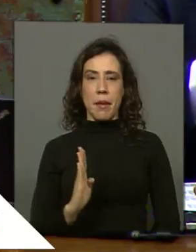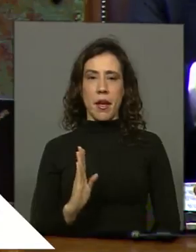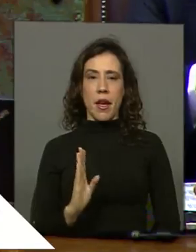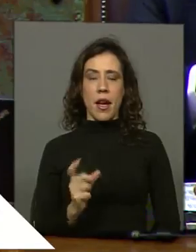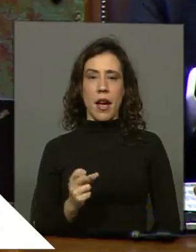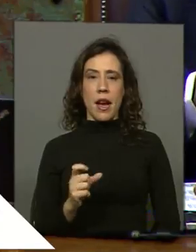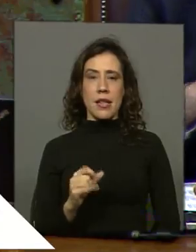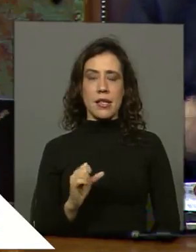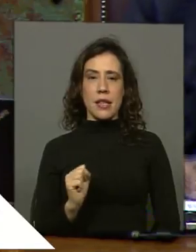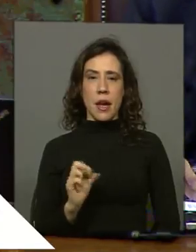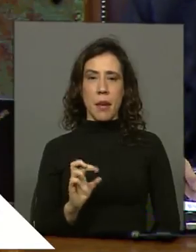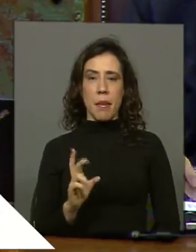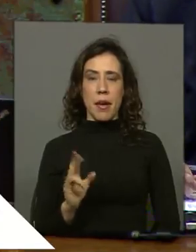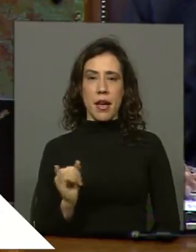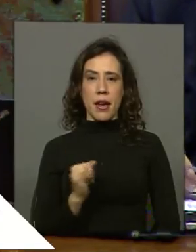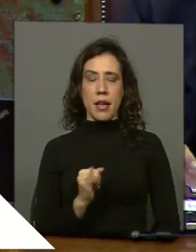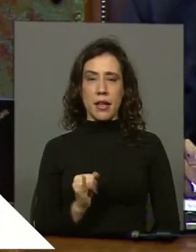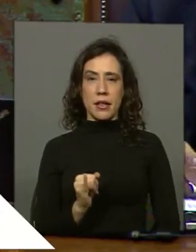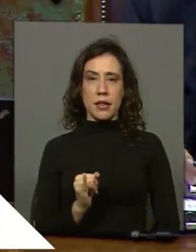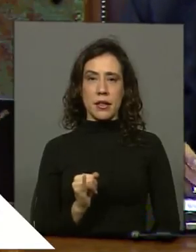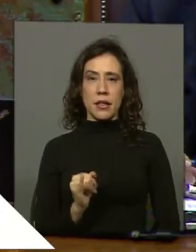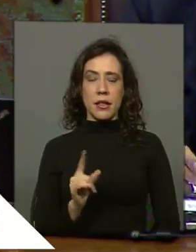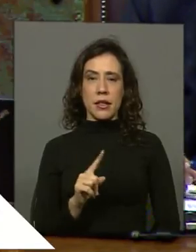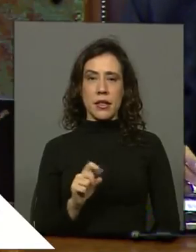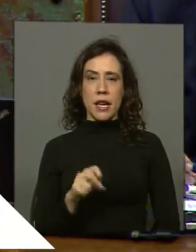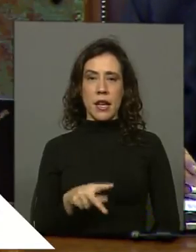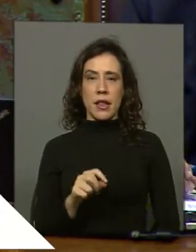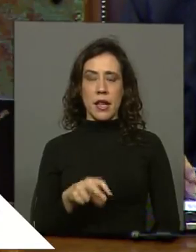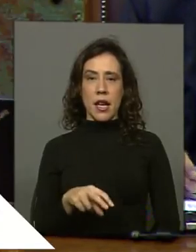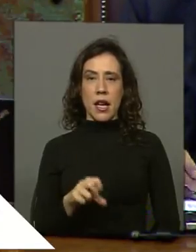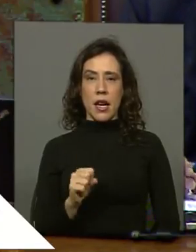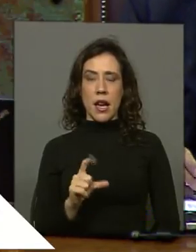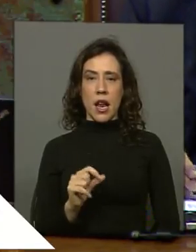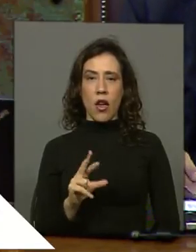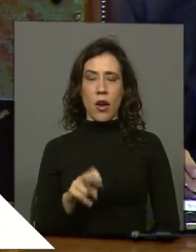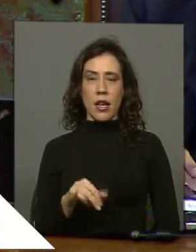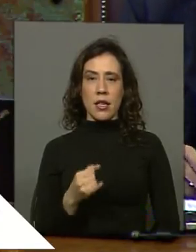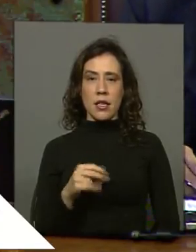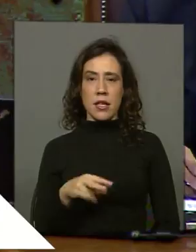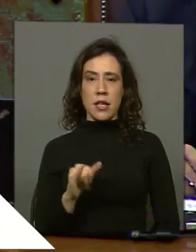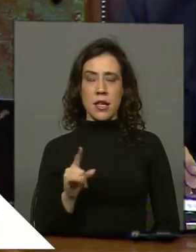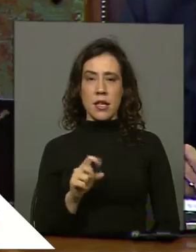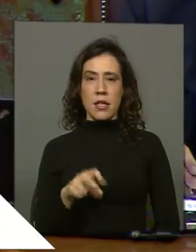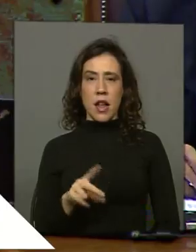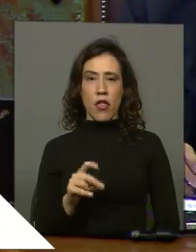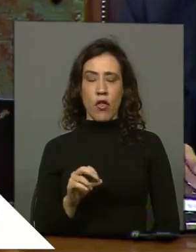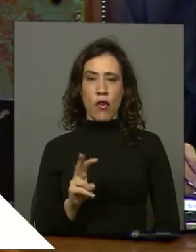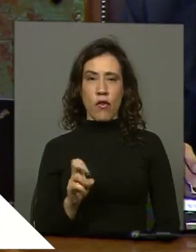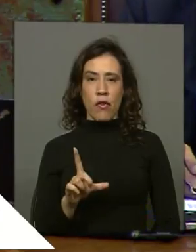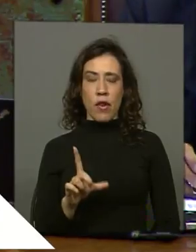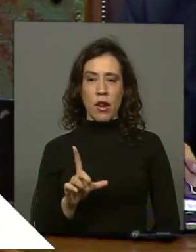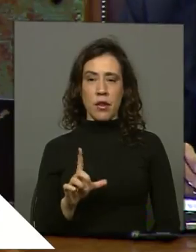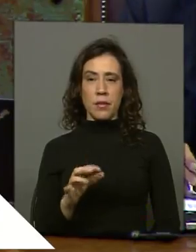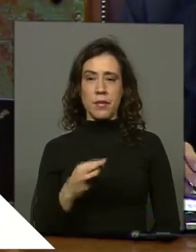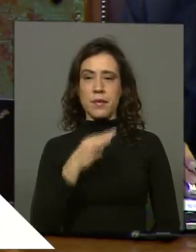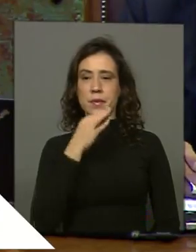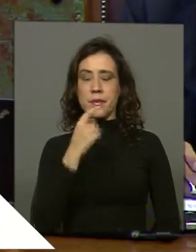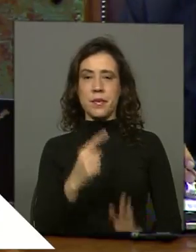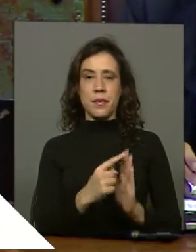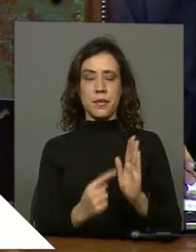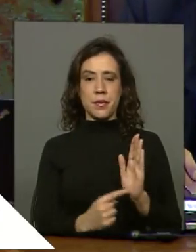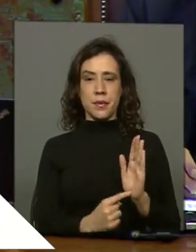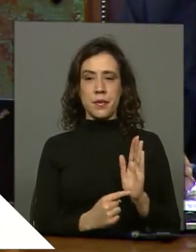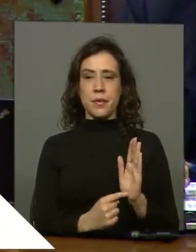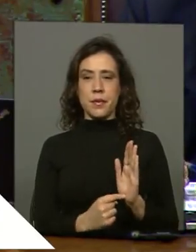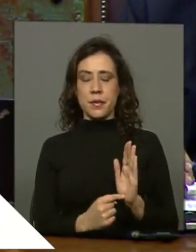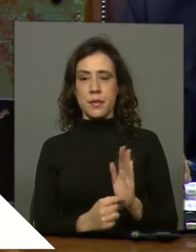Manuel García Leopoldo Pérez Alejandro Santana Pablo Lorenzini y David Sandoval en su parte dispositiva señaló lo